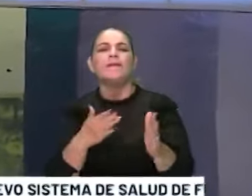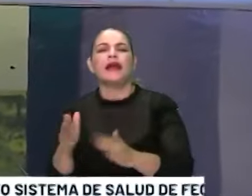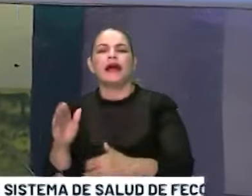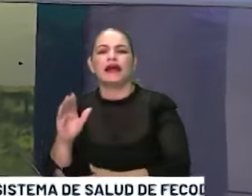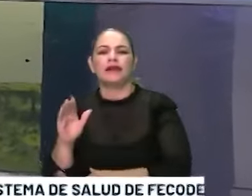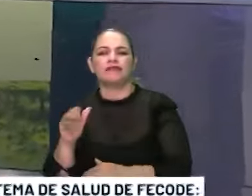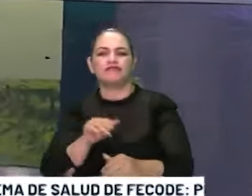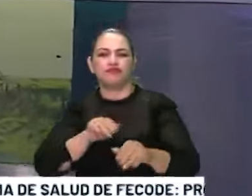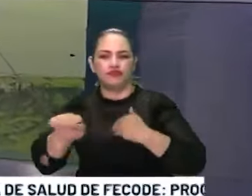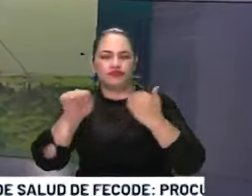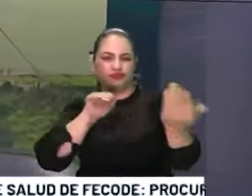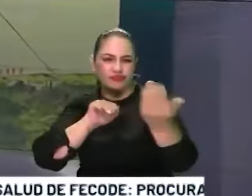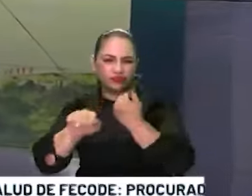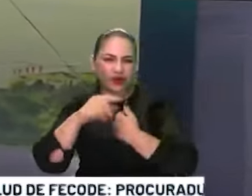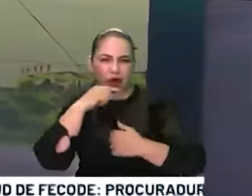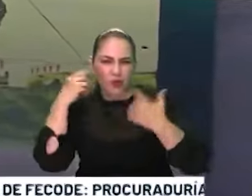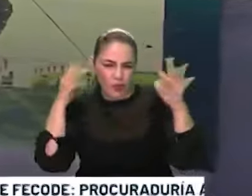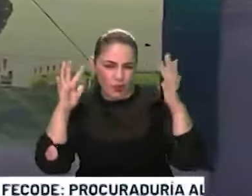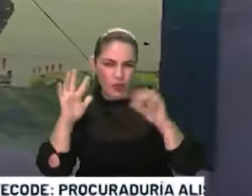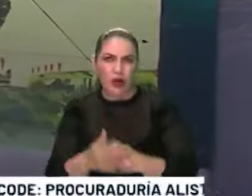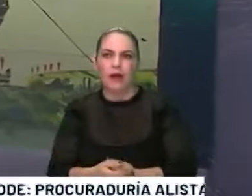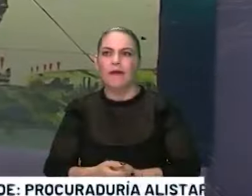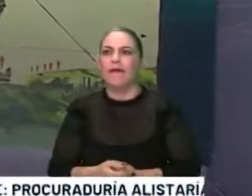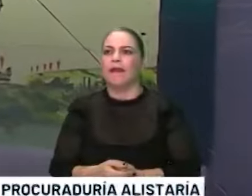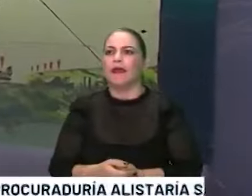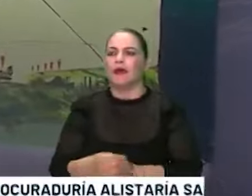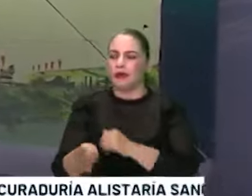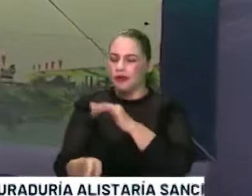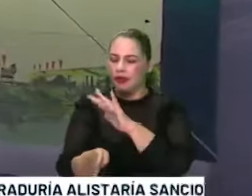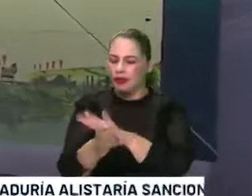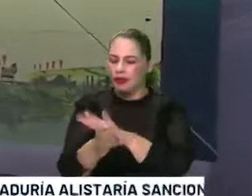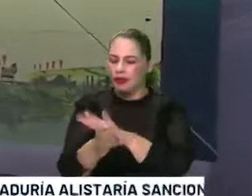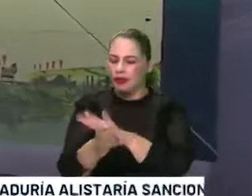de este puente festivo del Corpus Christi. Sigan ustedes con más noticias de la 1 de la tarde.